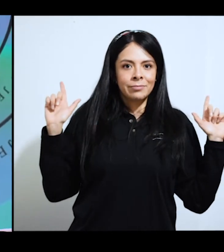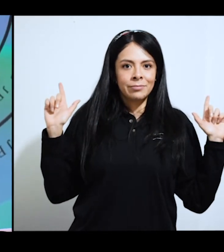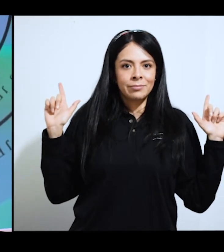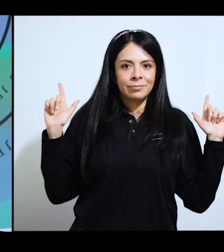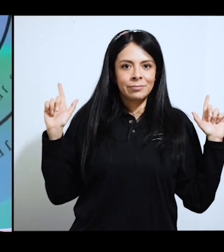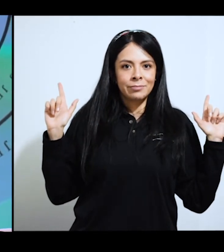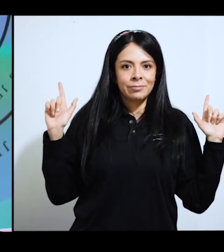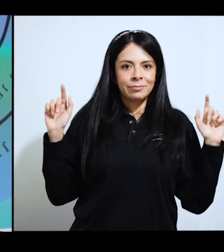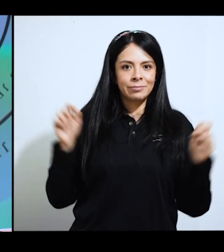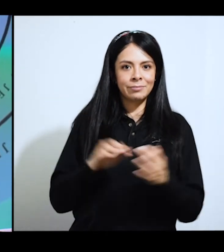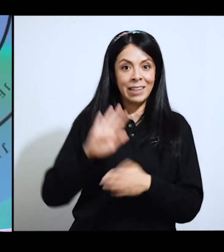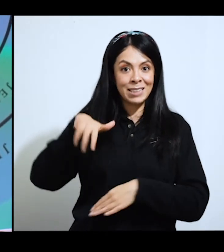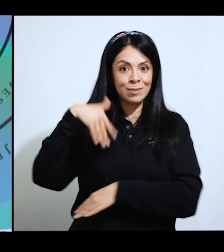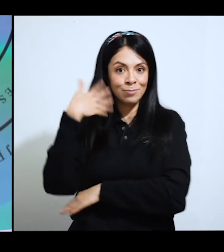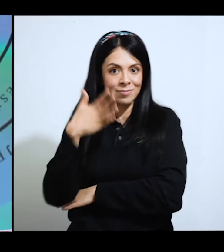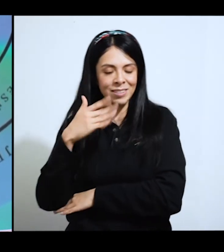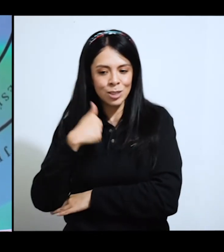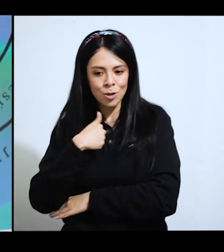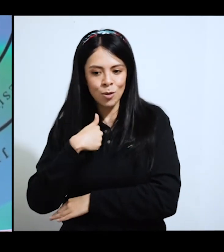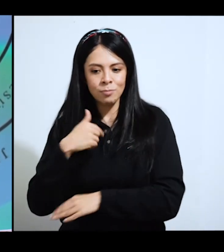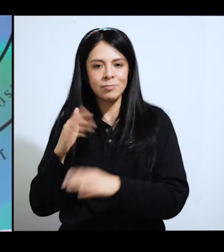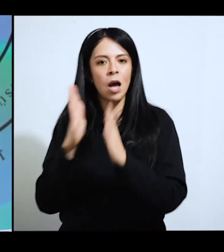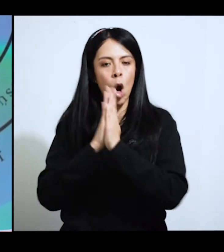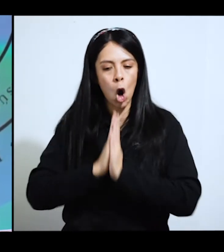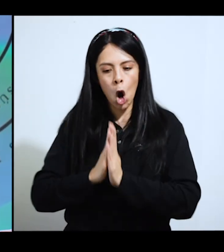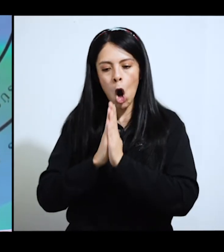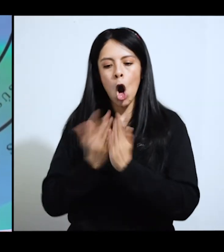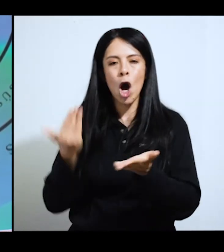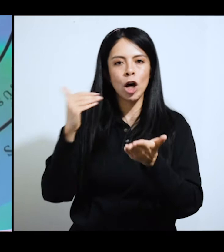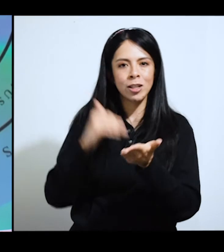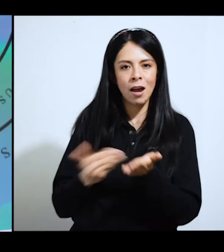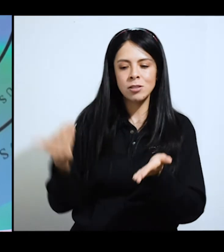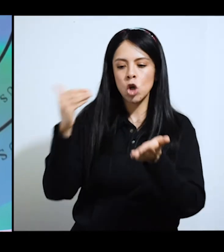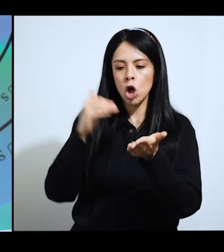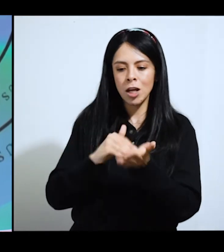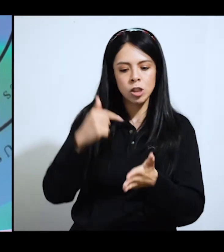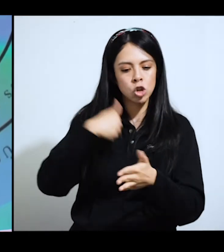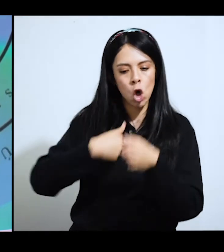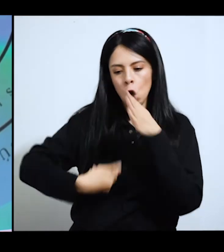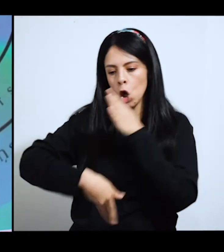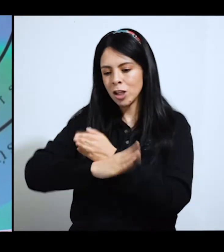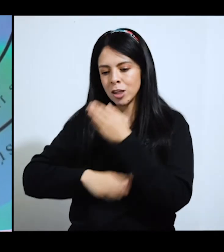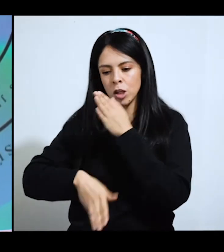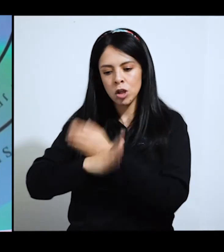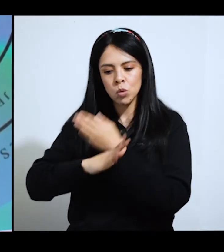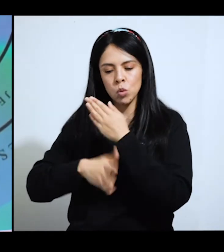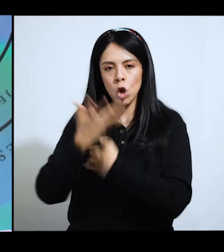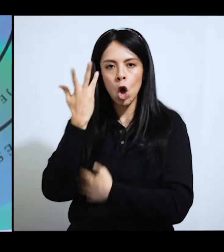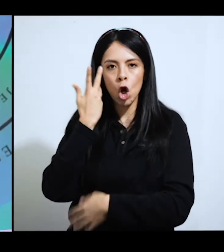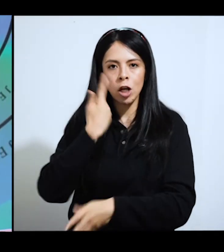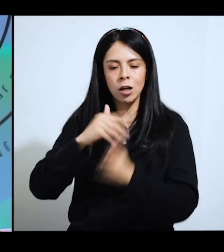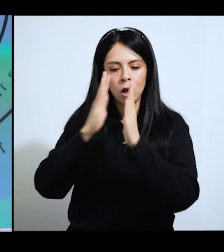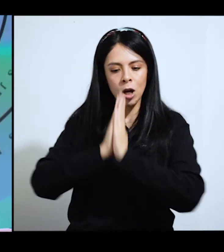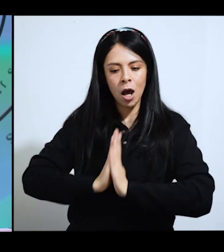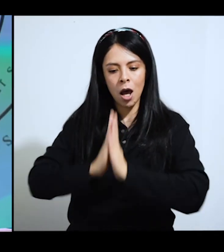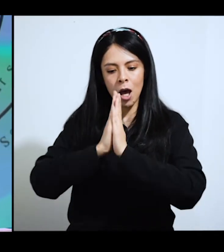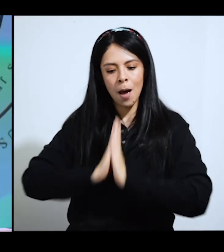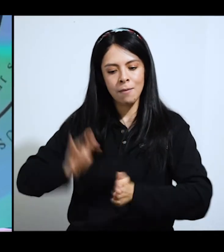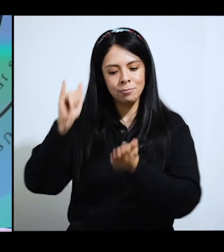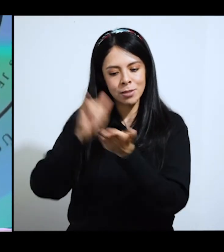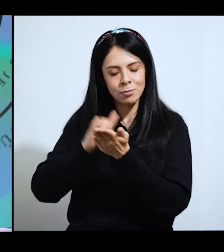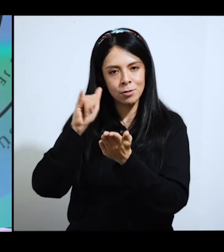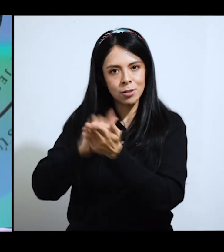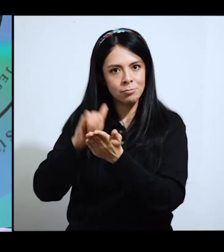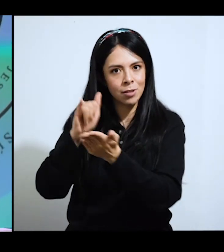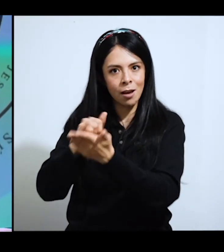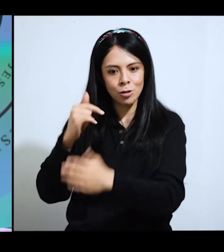misma oración. Y así he seguido día tras día hacerlo. Y he sentido, experimentado una